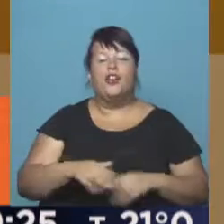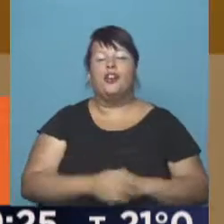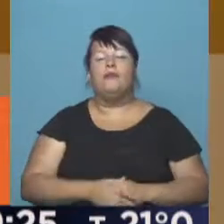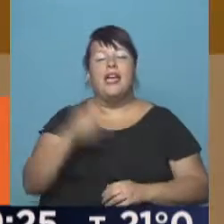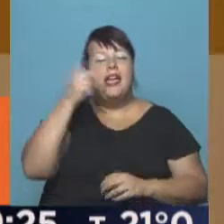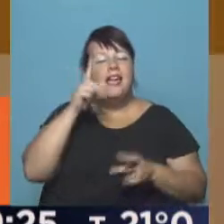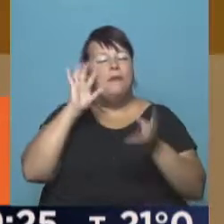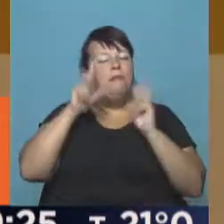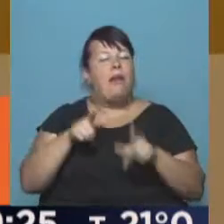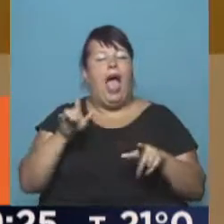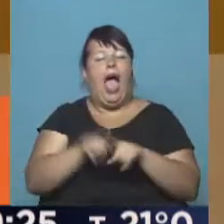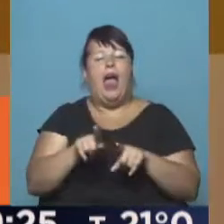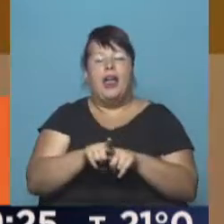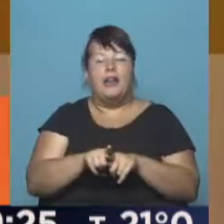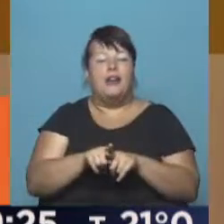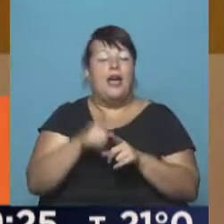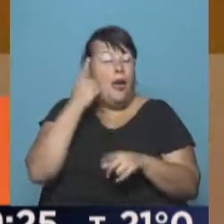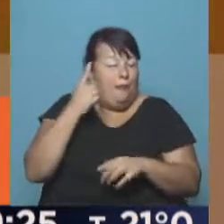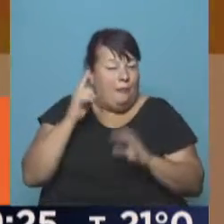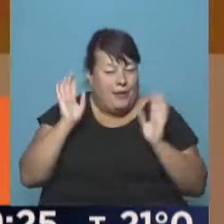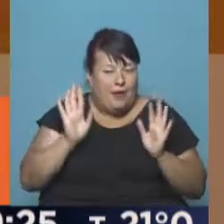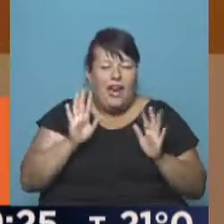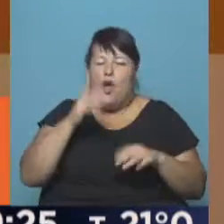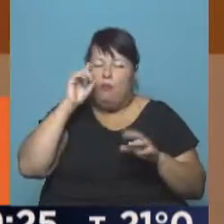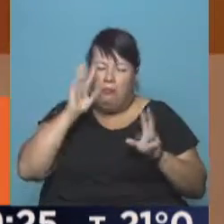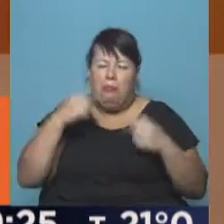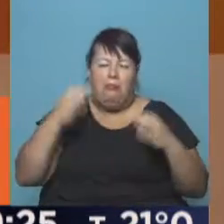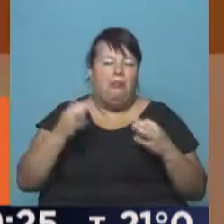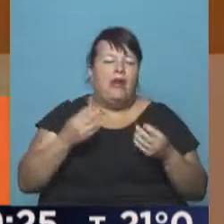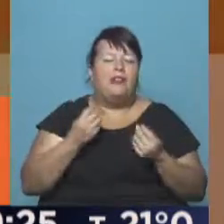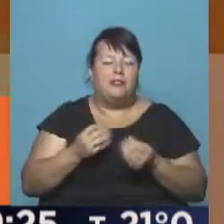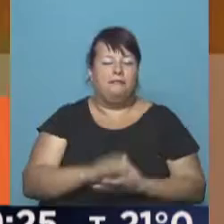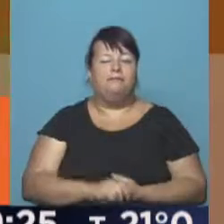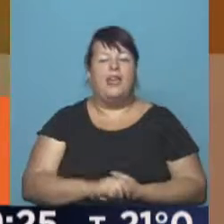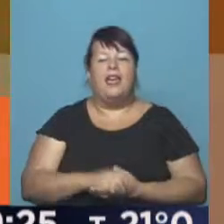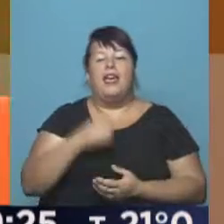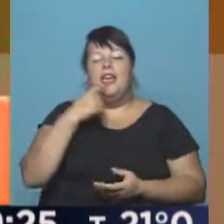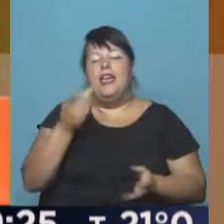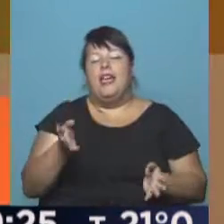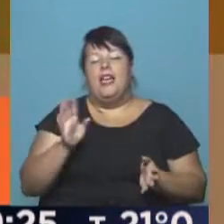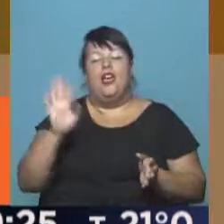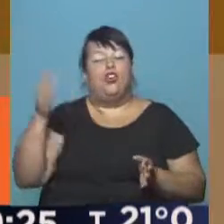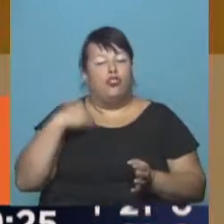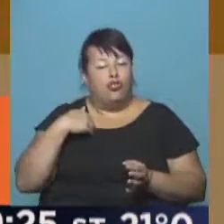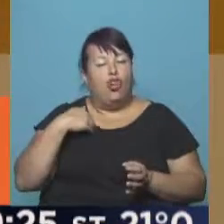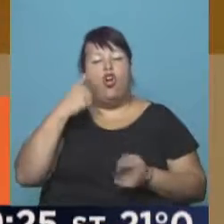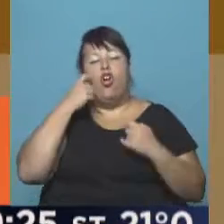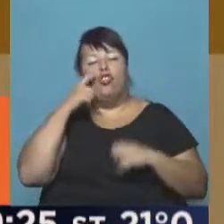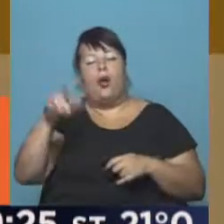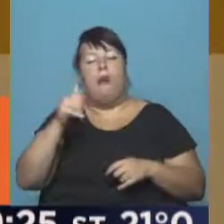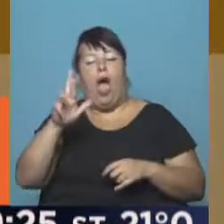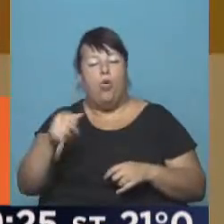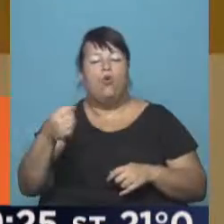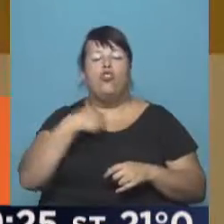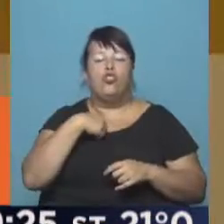tenía una política, al principio, muy inteligente, que era decir, yo lo controlo a Maduro, yo